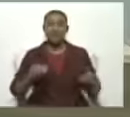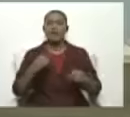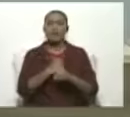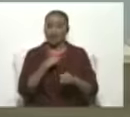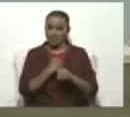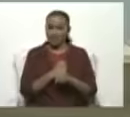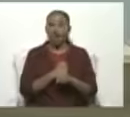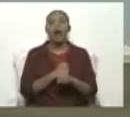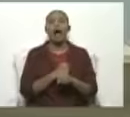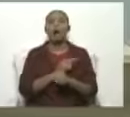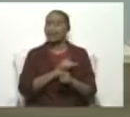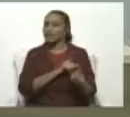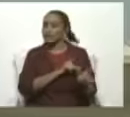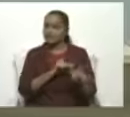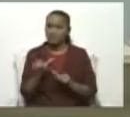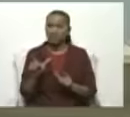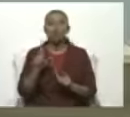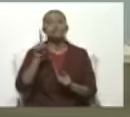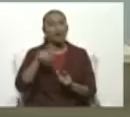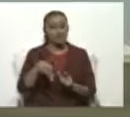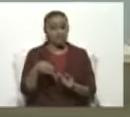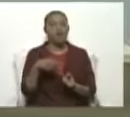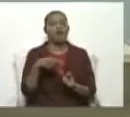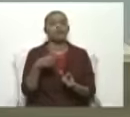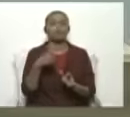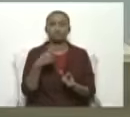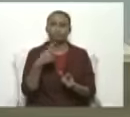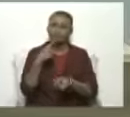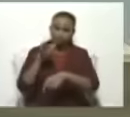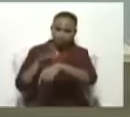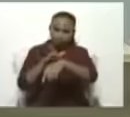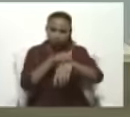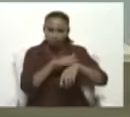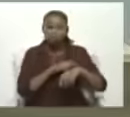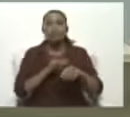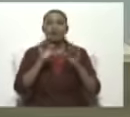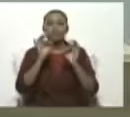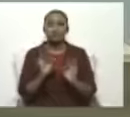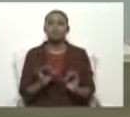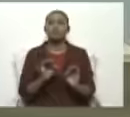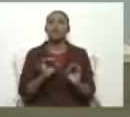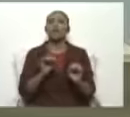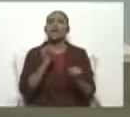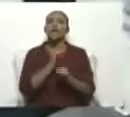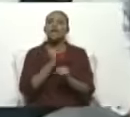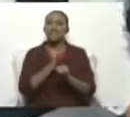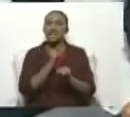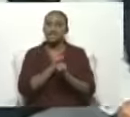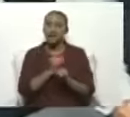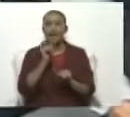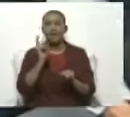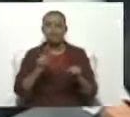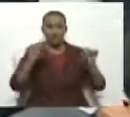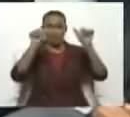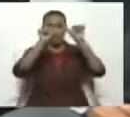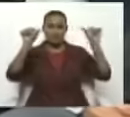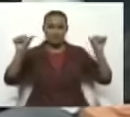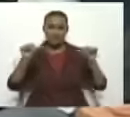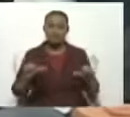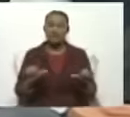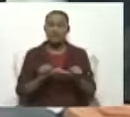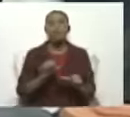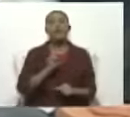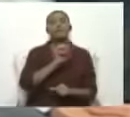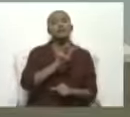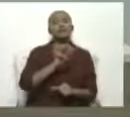Electorales, también decirles que están dispuestos la plataforma para que se capaciten a través de internet y los